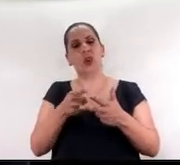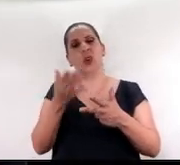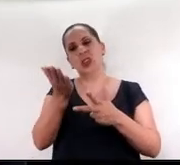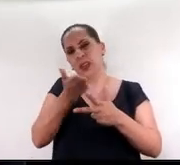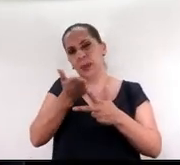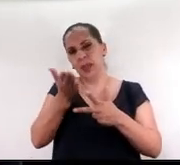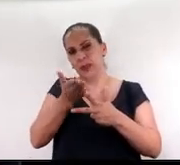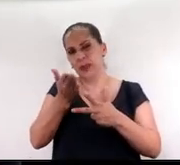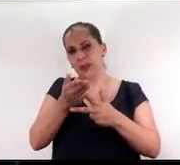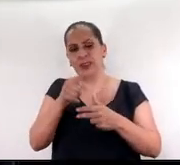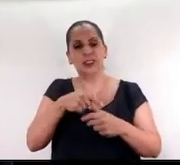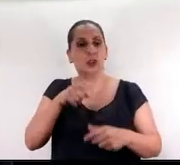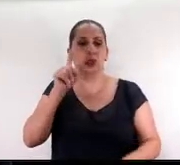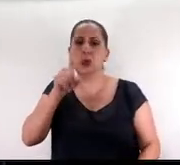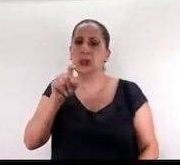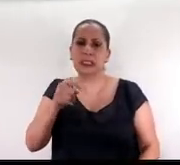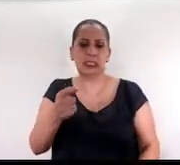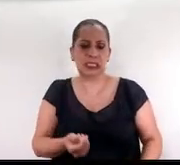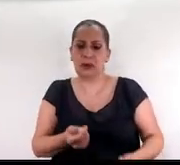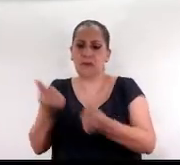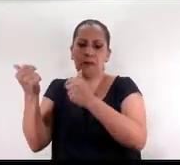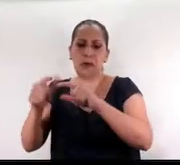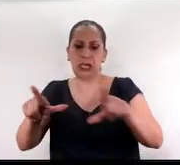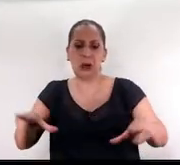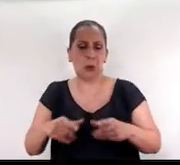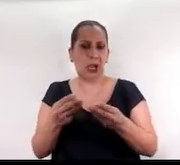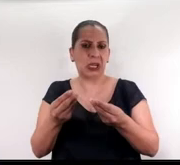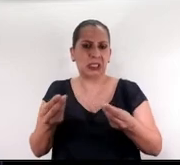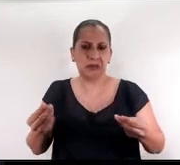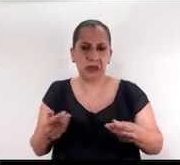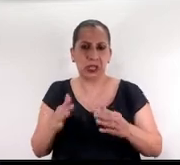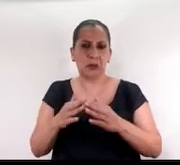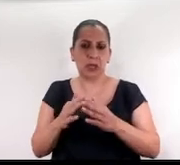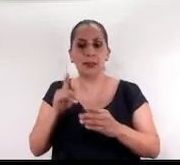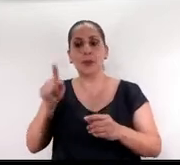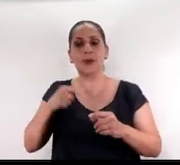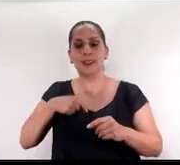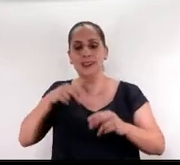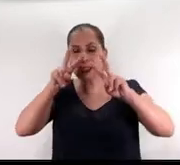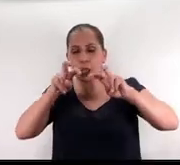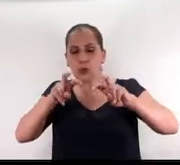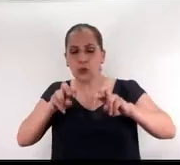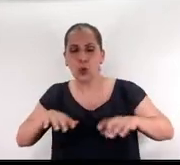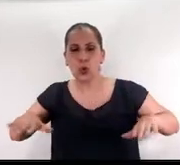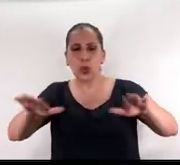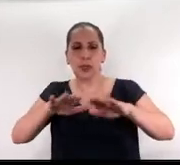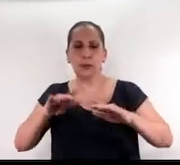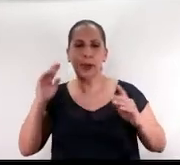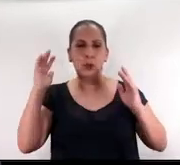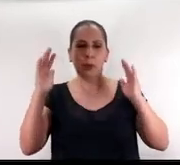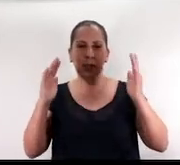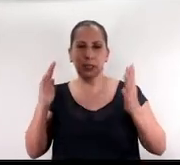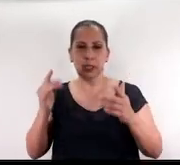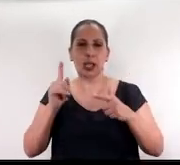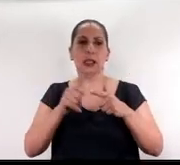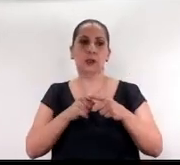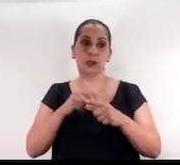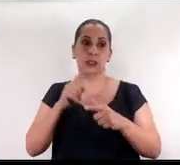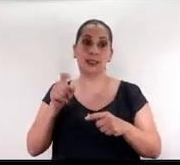requieren expropiaciones, pero requieren algún tipo de estudio de impacto ambiental y requieren algún nivel de